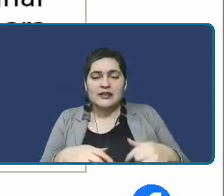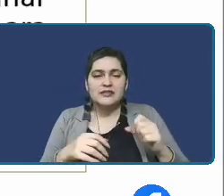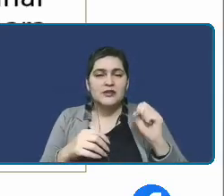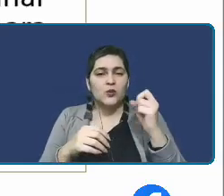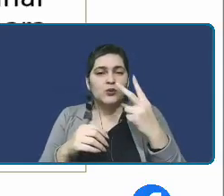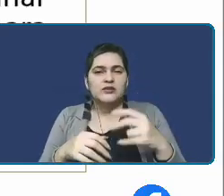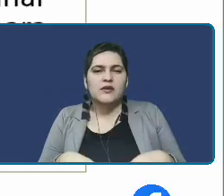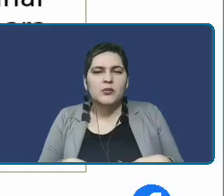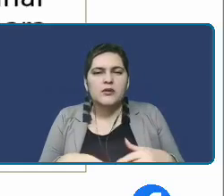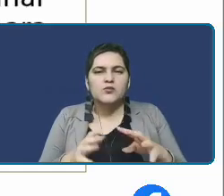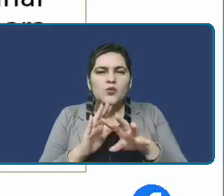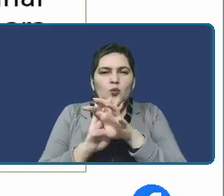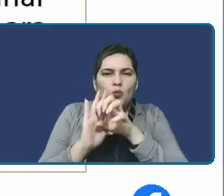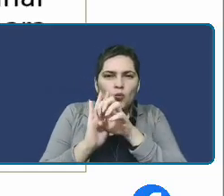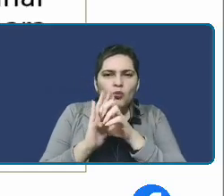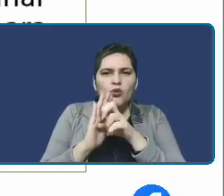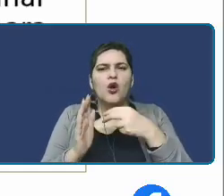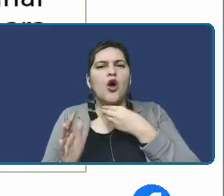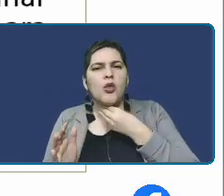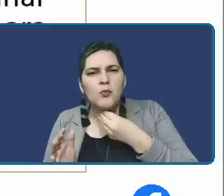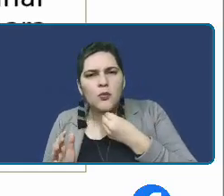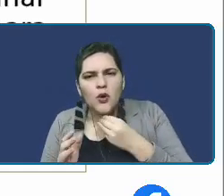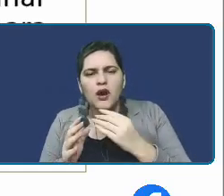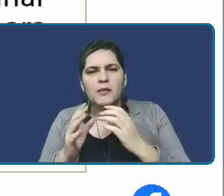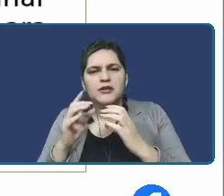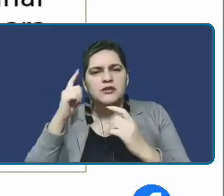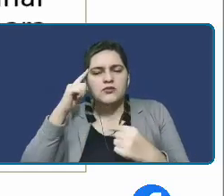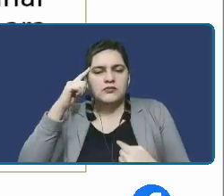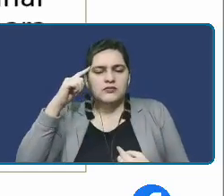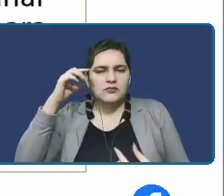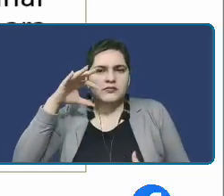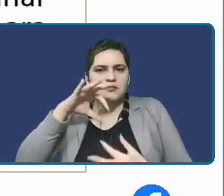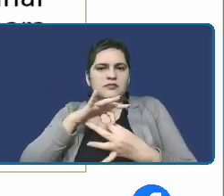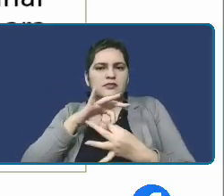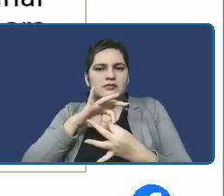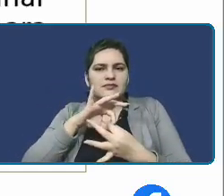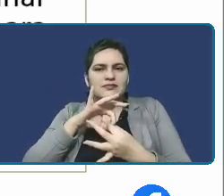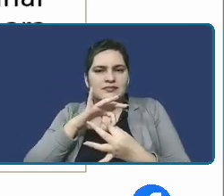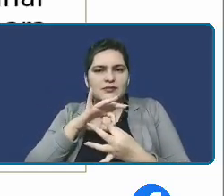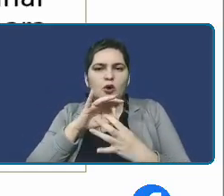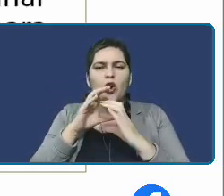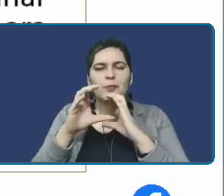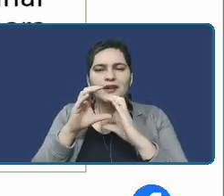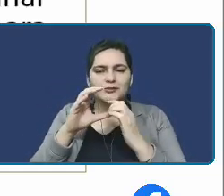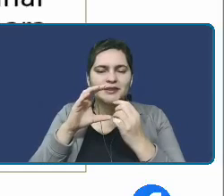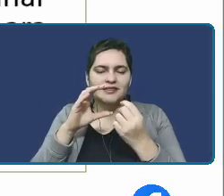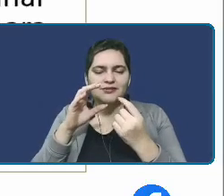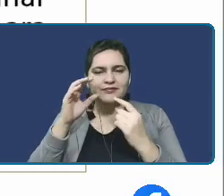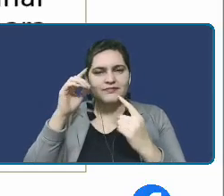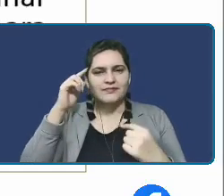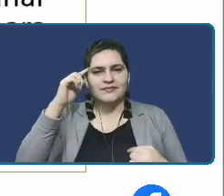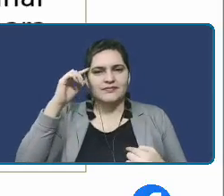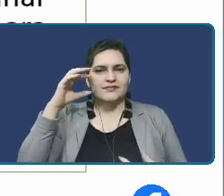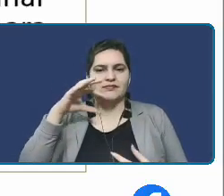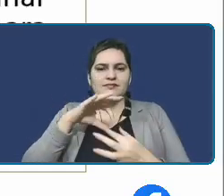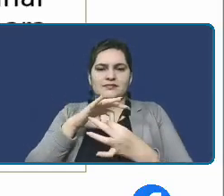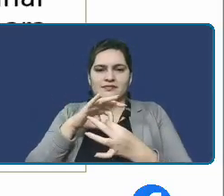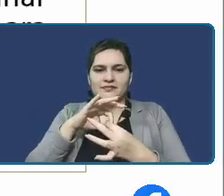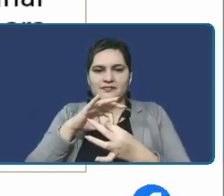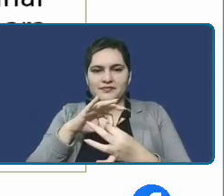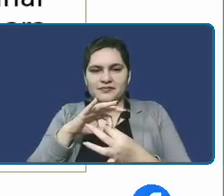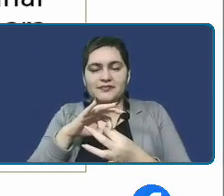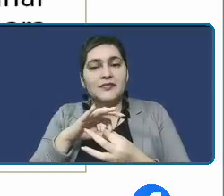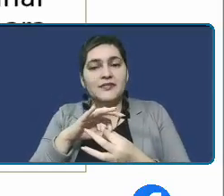se mantienen en permanente comunicación. Y una de las cosas que se ha planteado, se ha dicho, es que a lo mejor podría